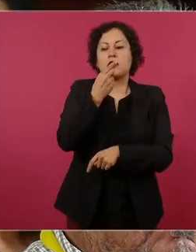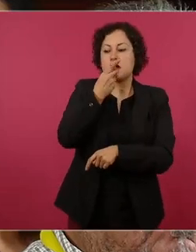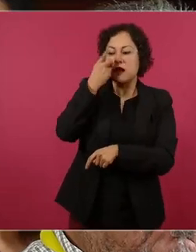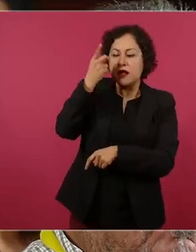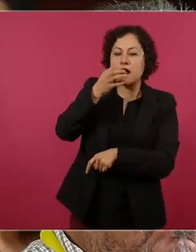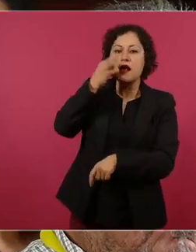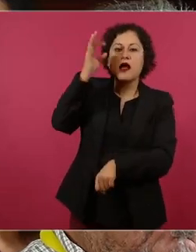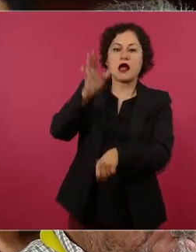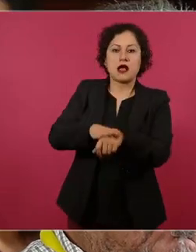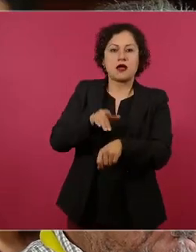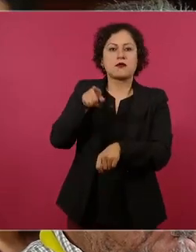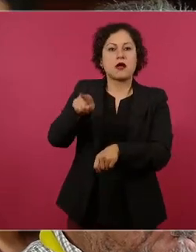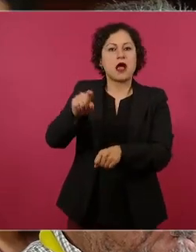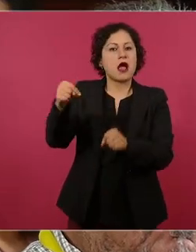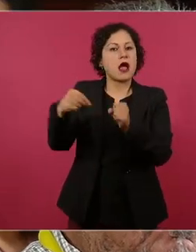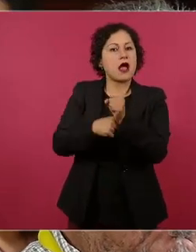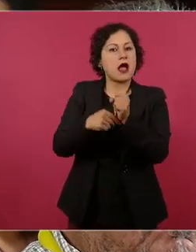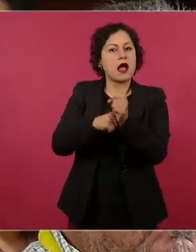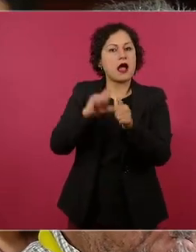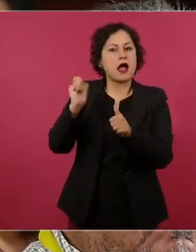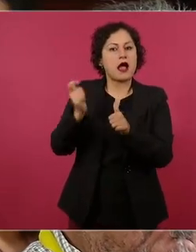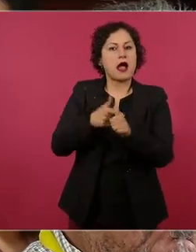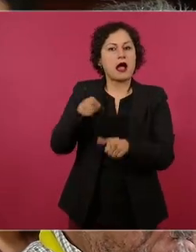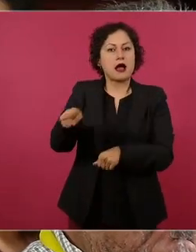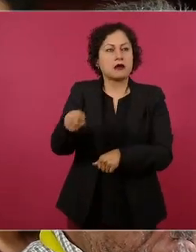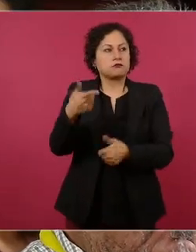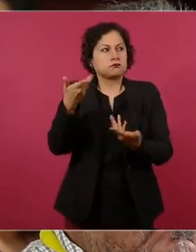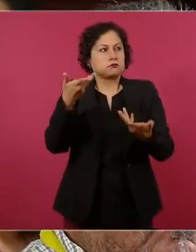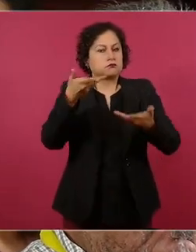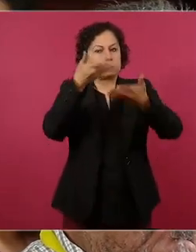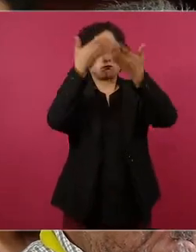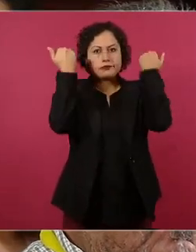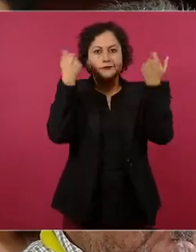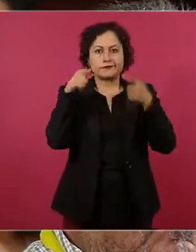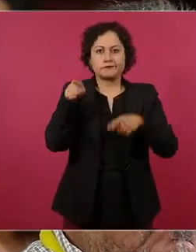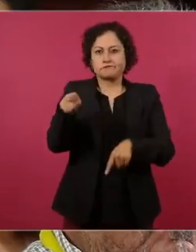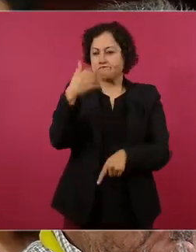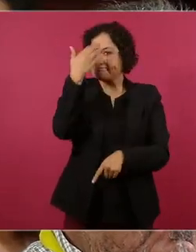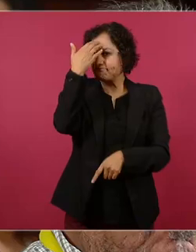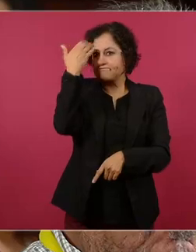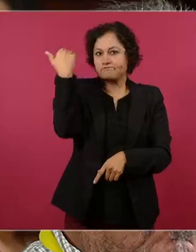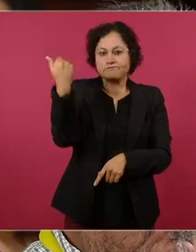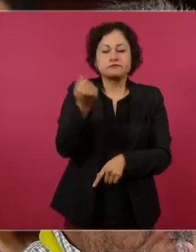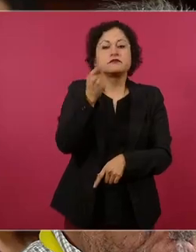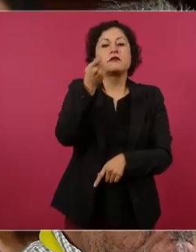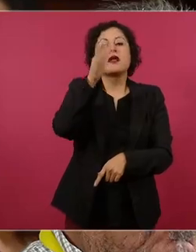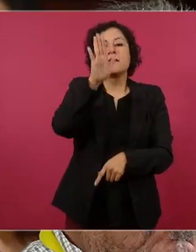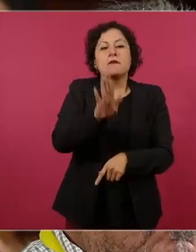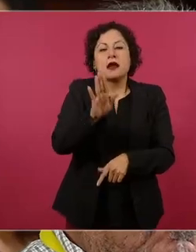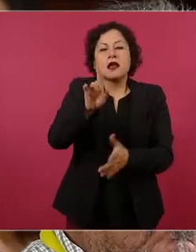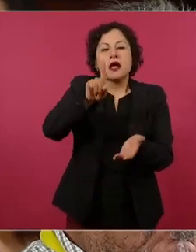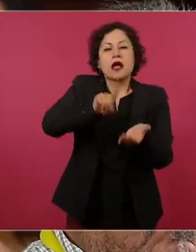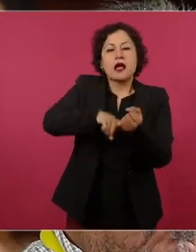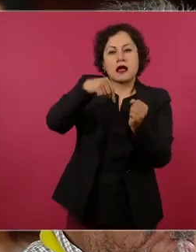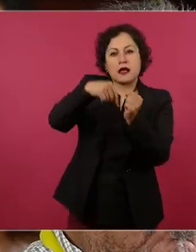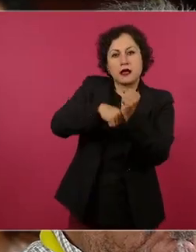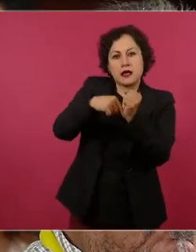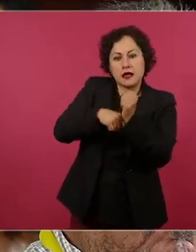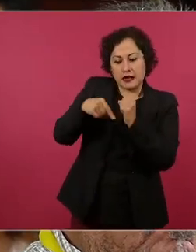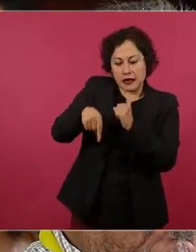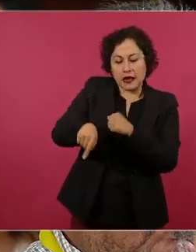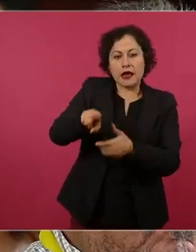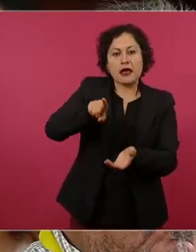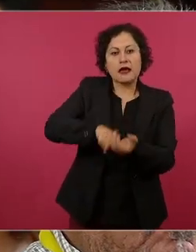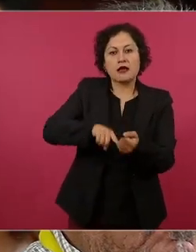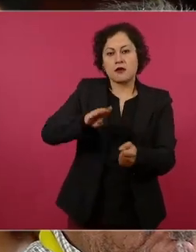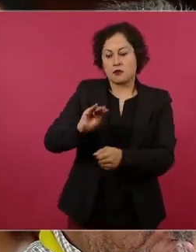escondido algo y el cual desconocía él, resultando que de forma oculta tenía buches de totoaba,